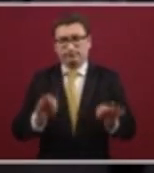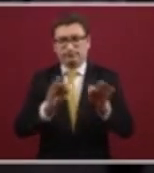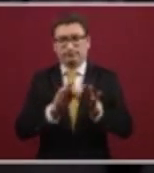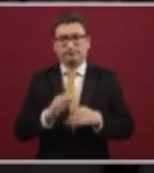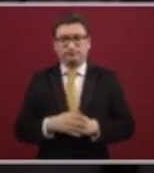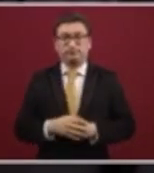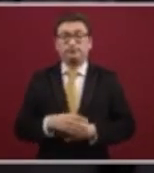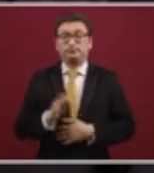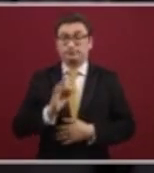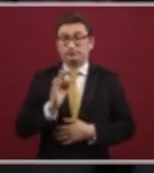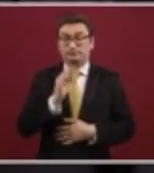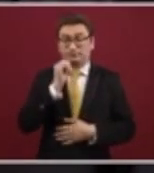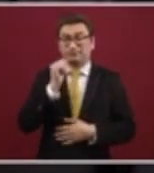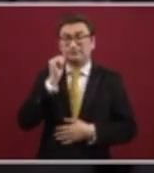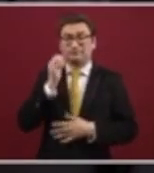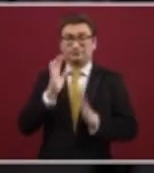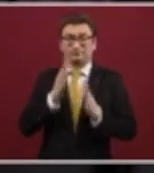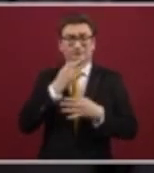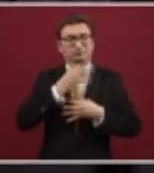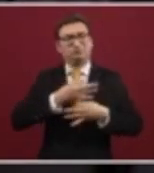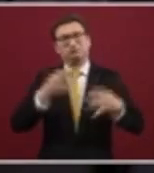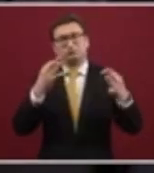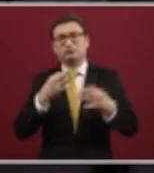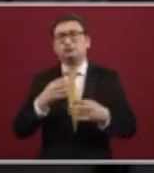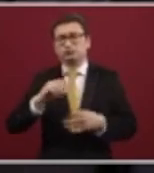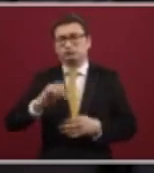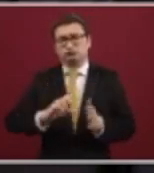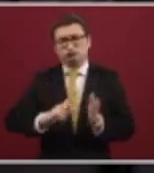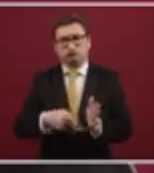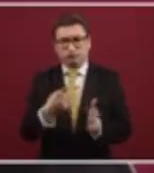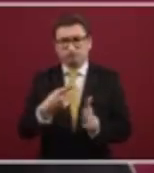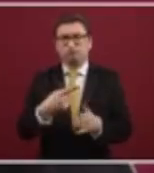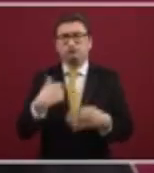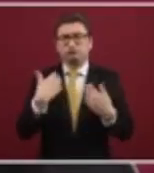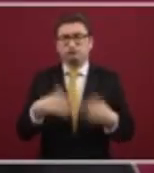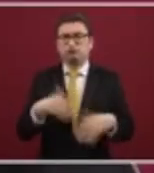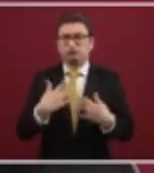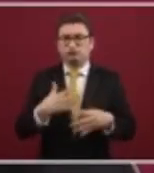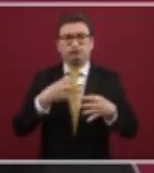aunque ya lo hicimos ayer, pero es una buena noticia